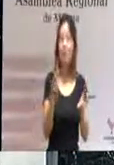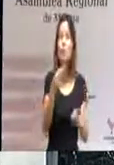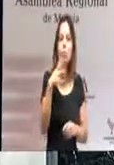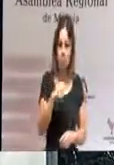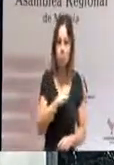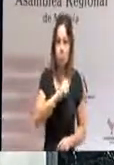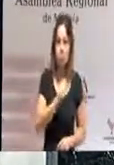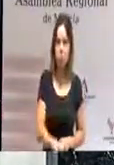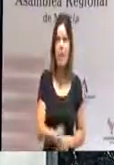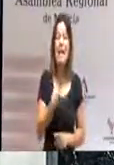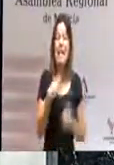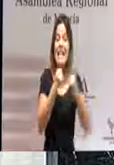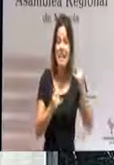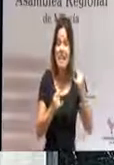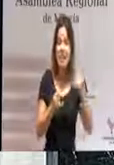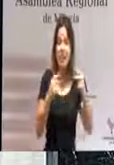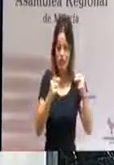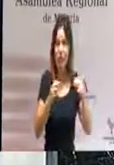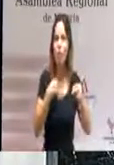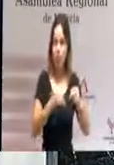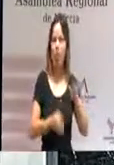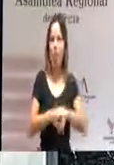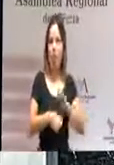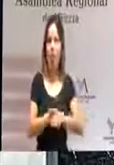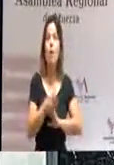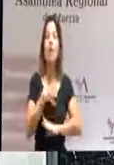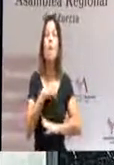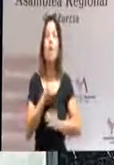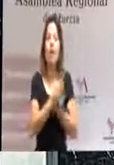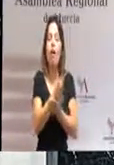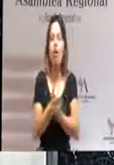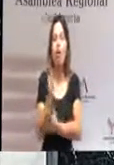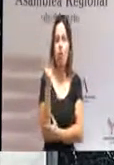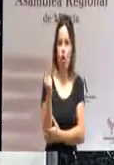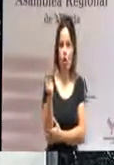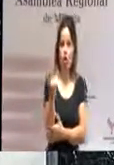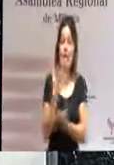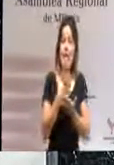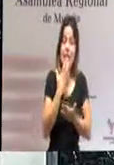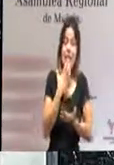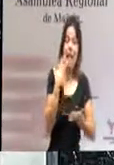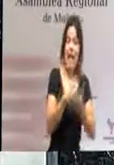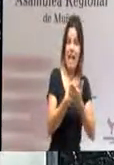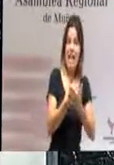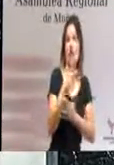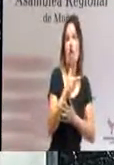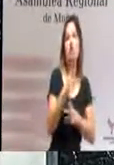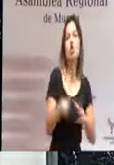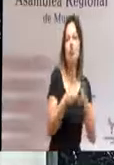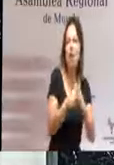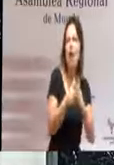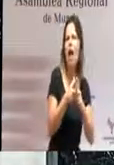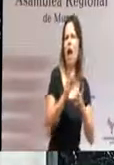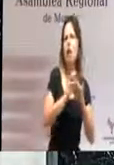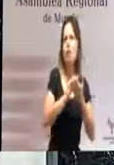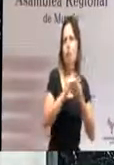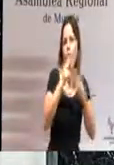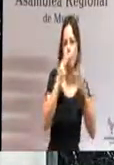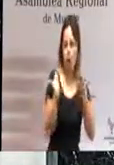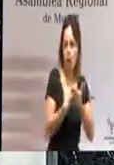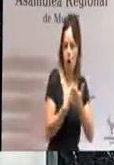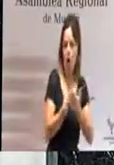crisis se puede salir. Pero podemos hacerlo de dos formas: garantizando los derechos sociales, los servicios públicos, el